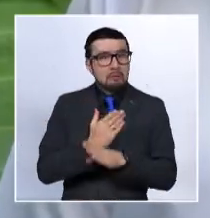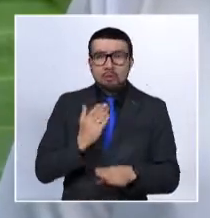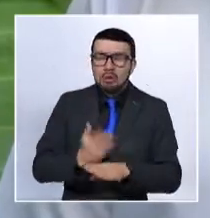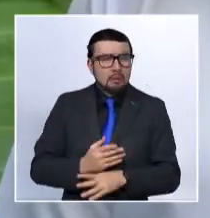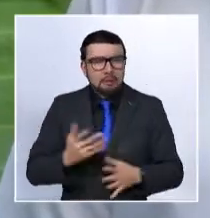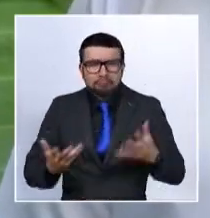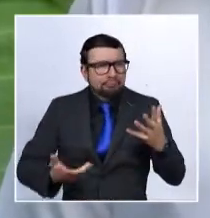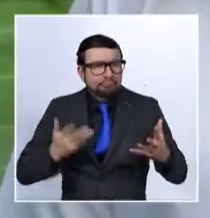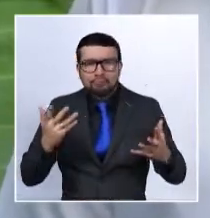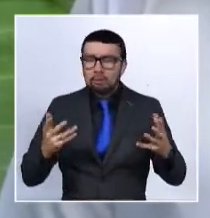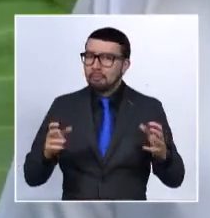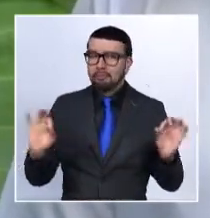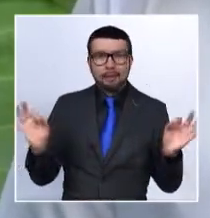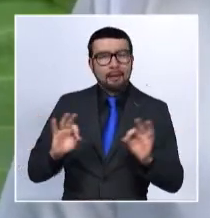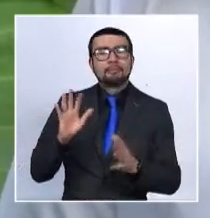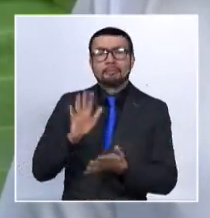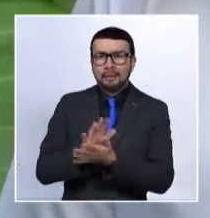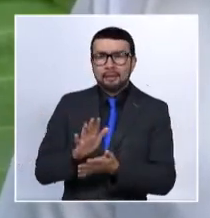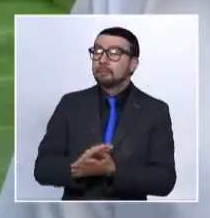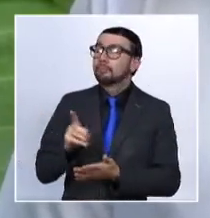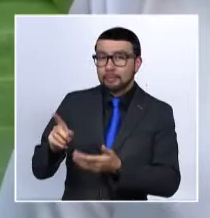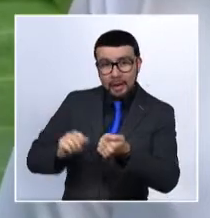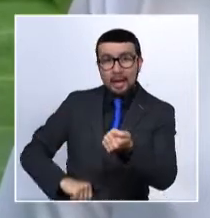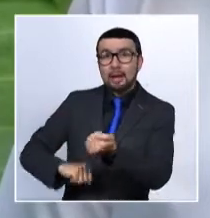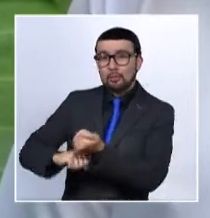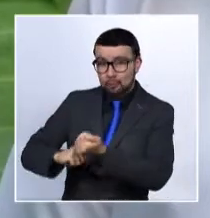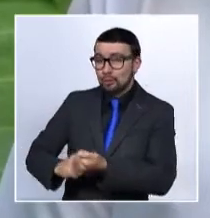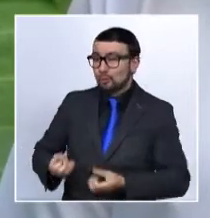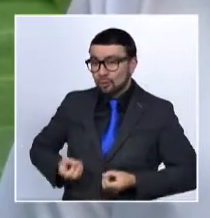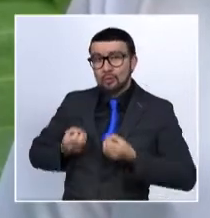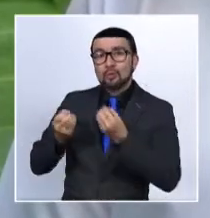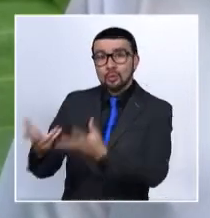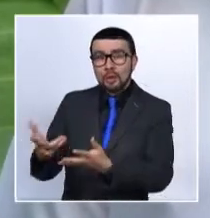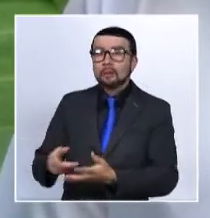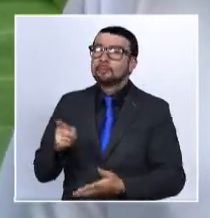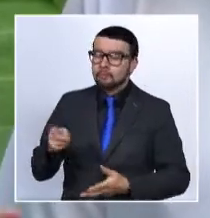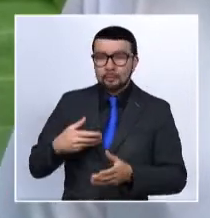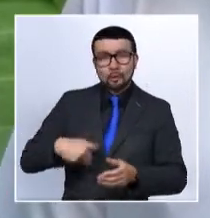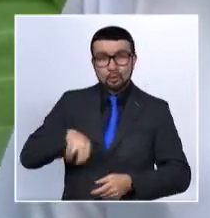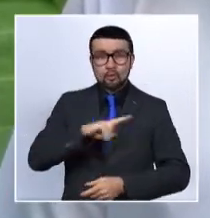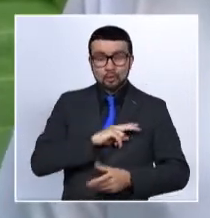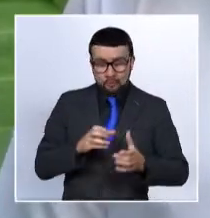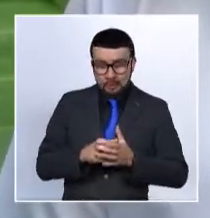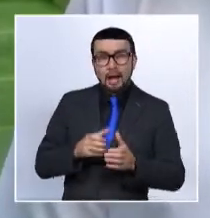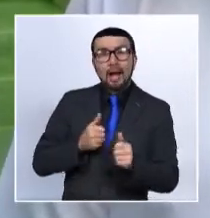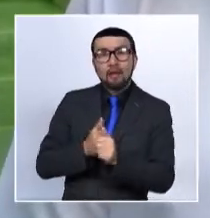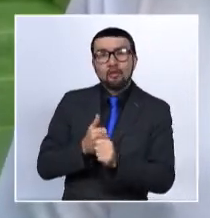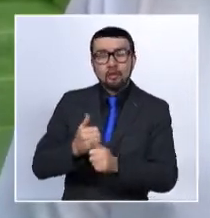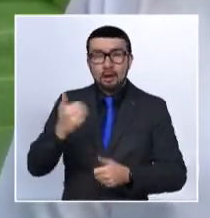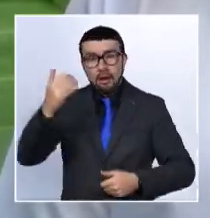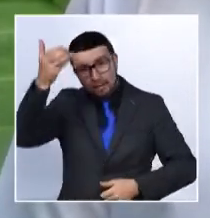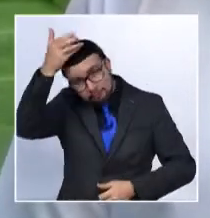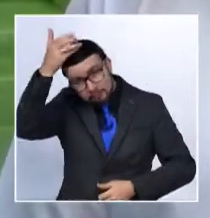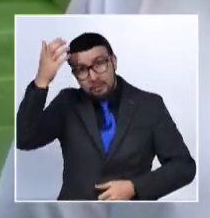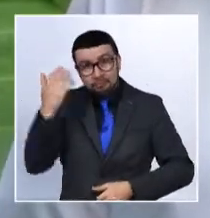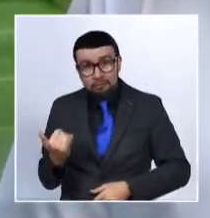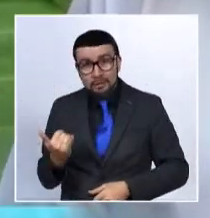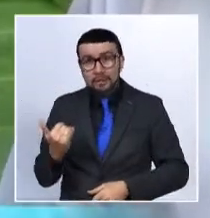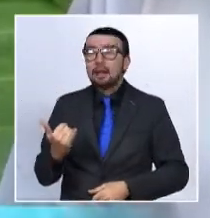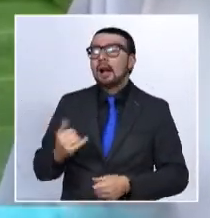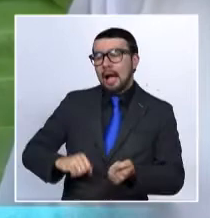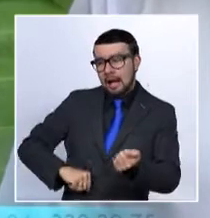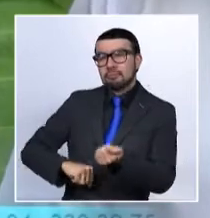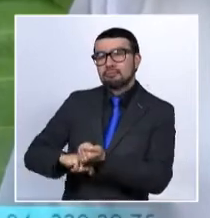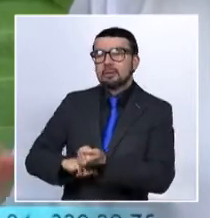rápido y aquí nomás. Entonces ese apoyo que nosotros prestamos como auxiliar de enfermería y como apoyo para ellos es darle